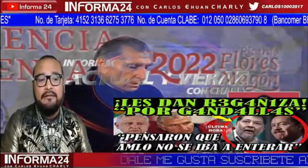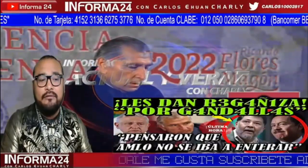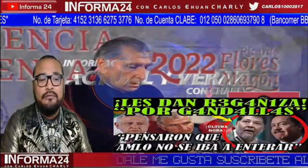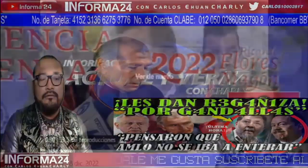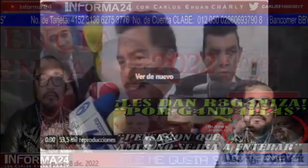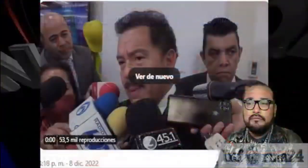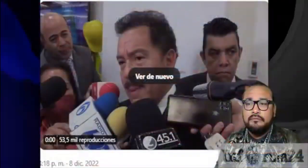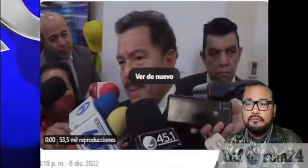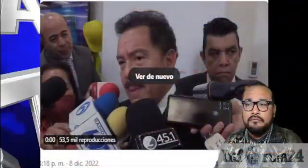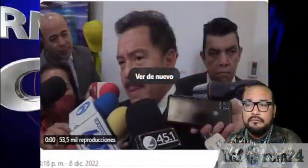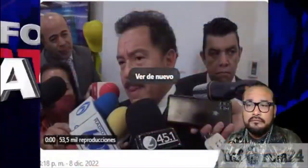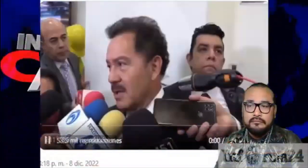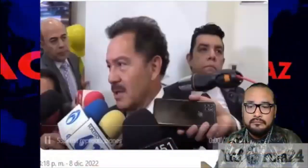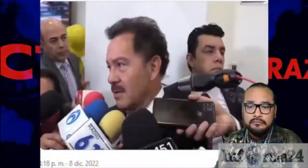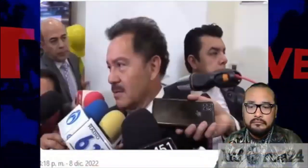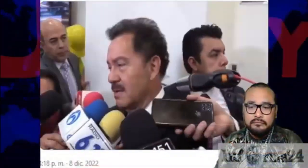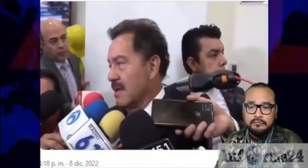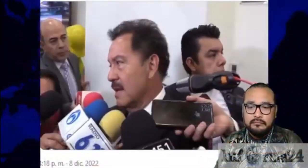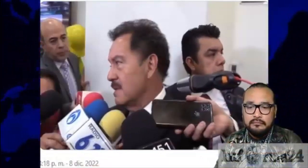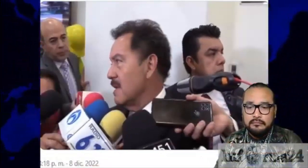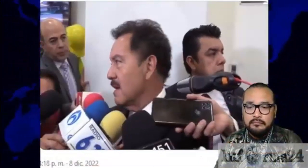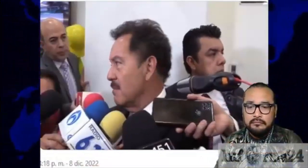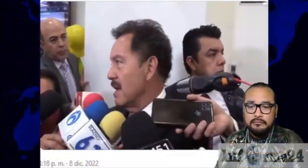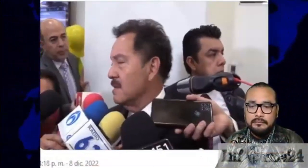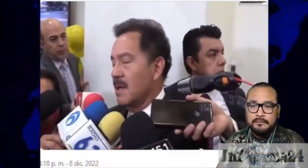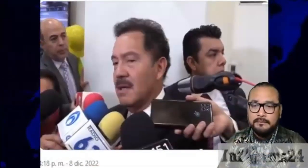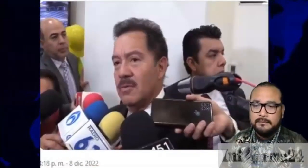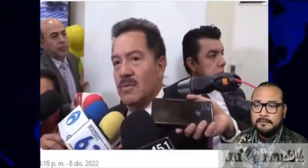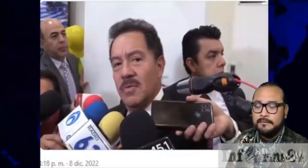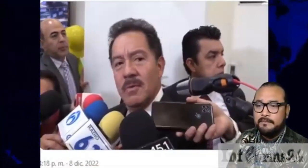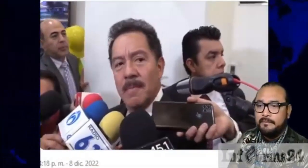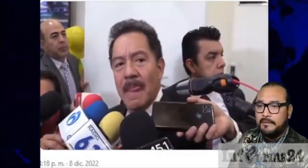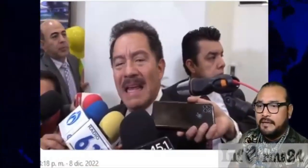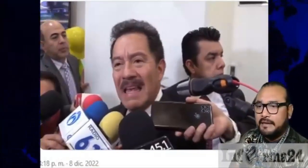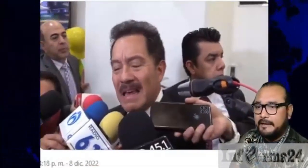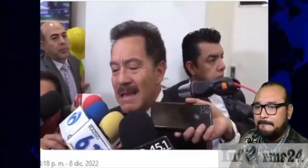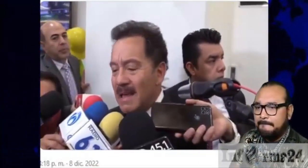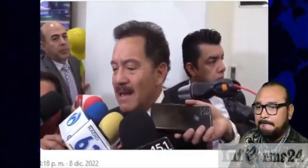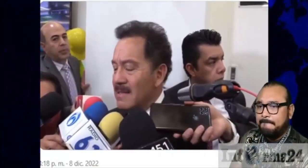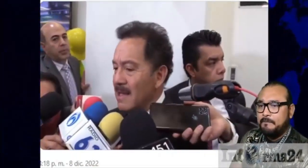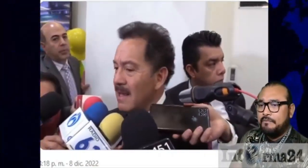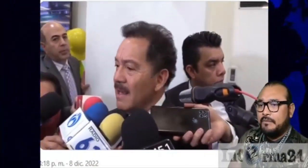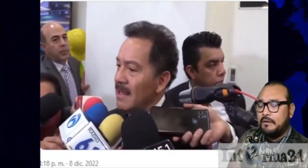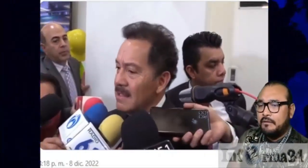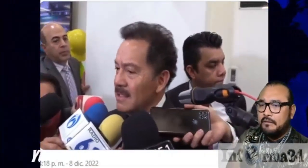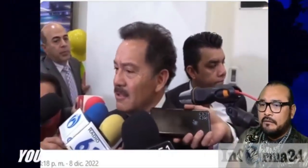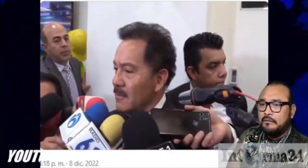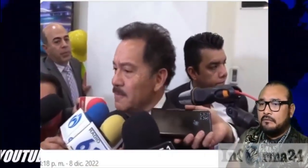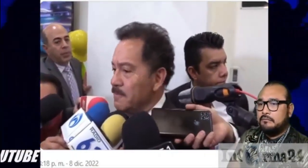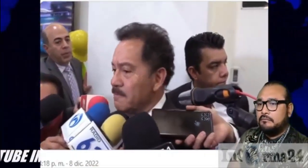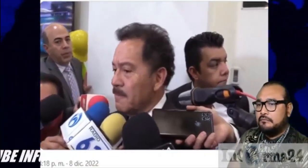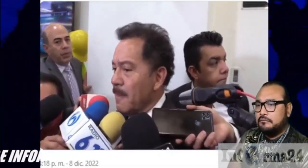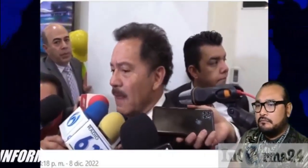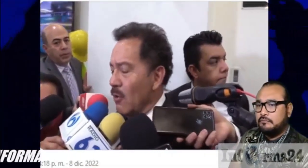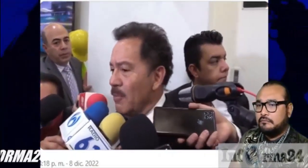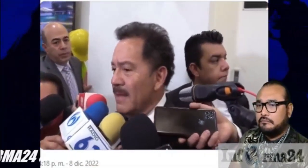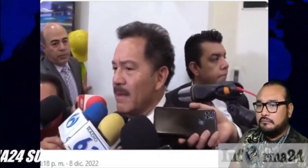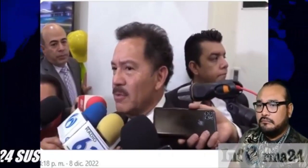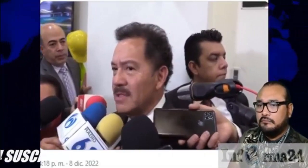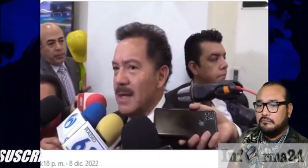sabía de esto es la que me hace y ahí en este ejercicio